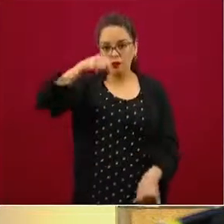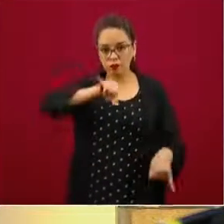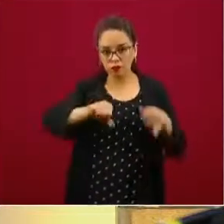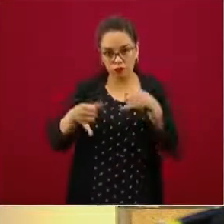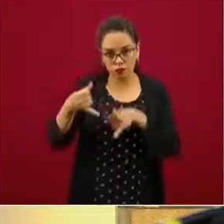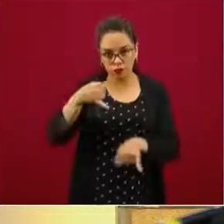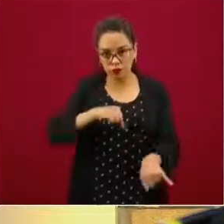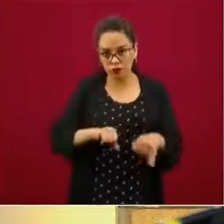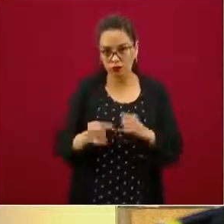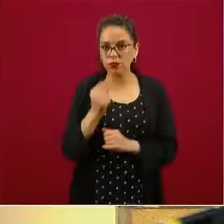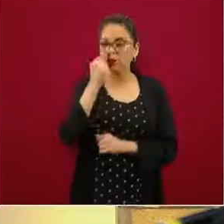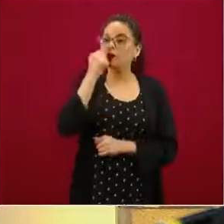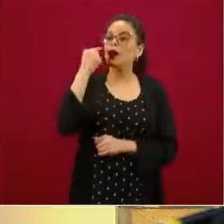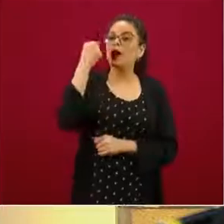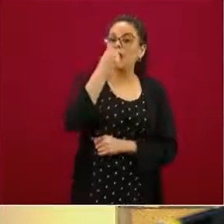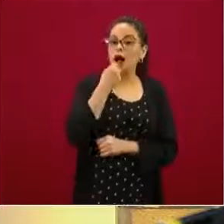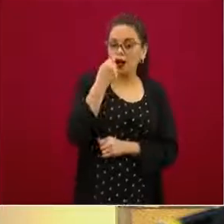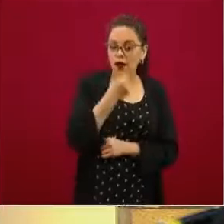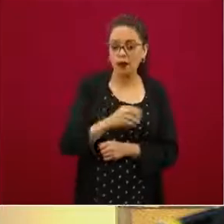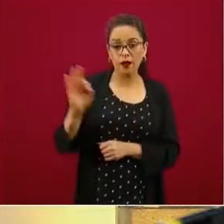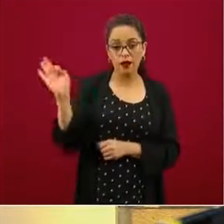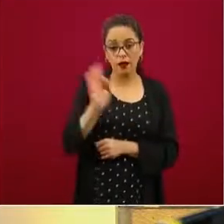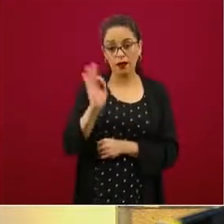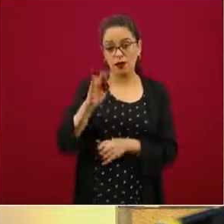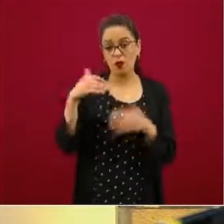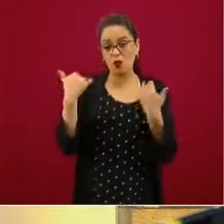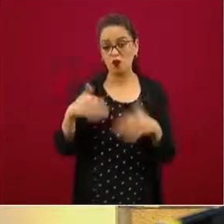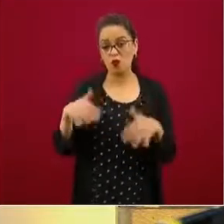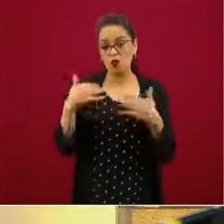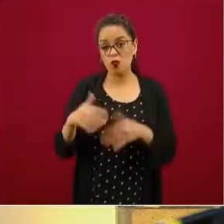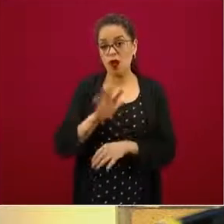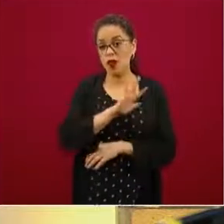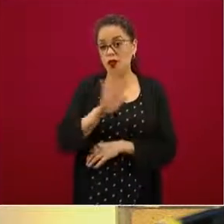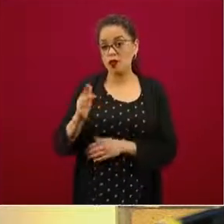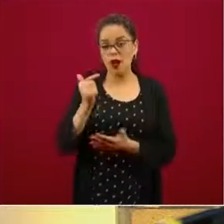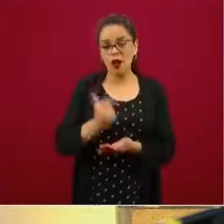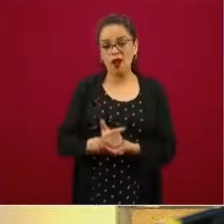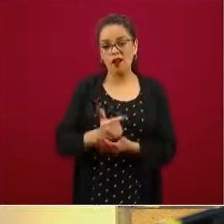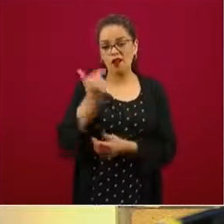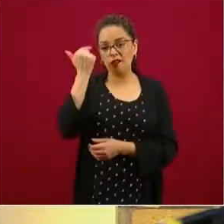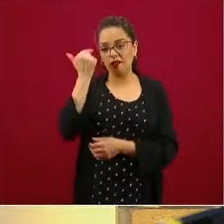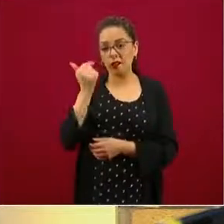Si desafortunadamente es un caso fatal al que no se le pudo tomar la muestra,